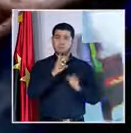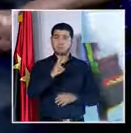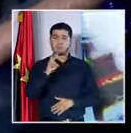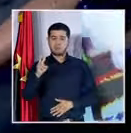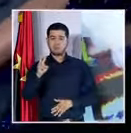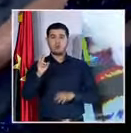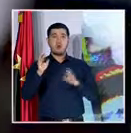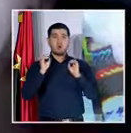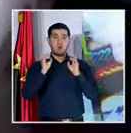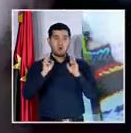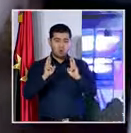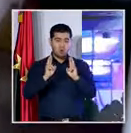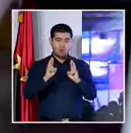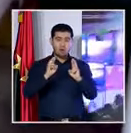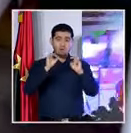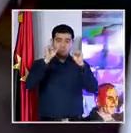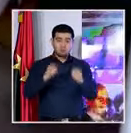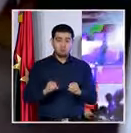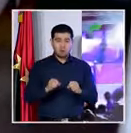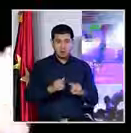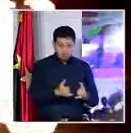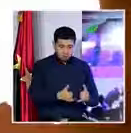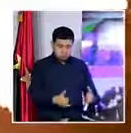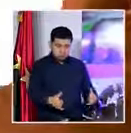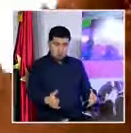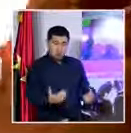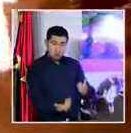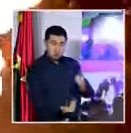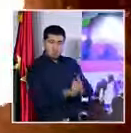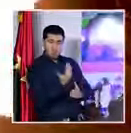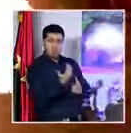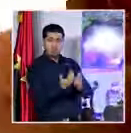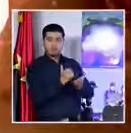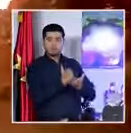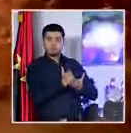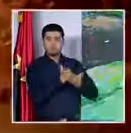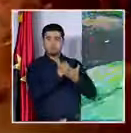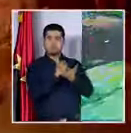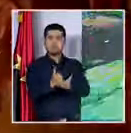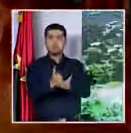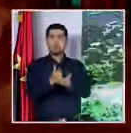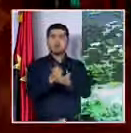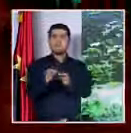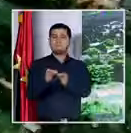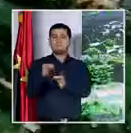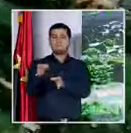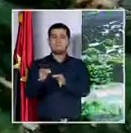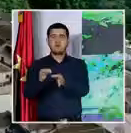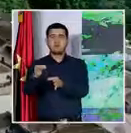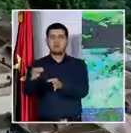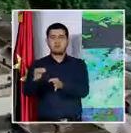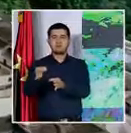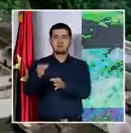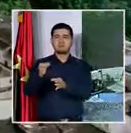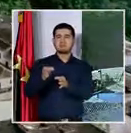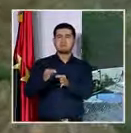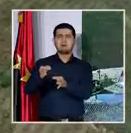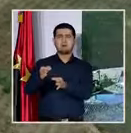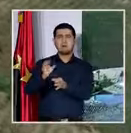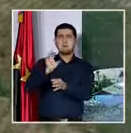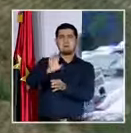la masificación de gas licuado del petróleo por redes para los habitantes de los municipios de Teorama, Convención,